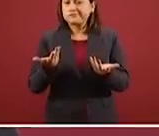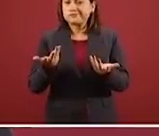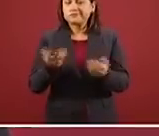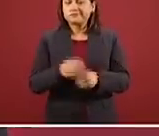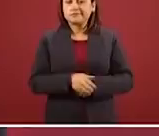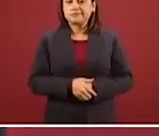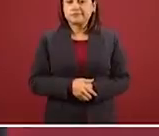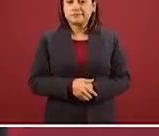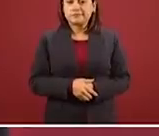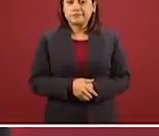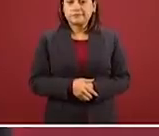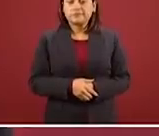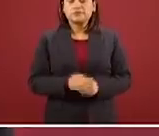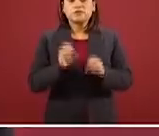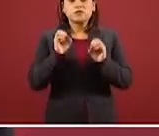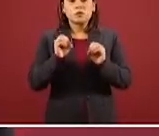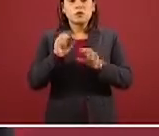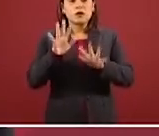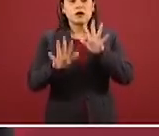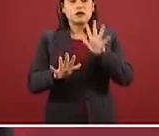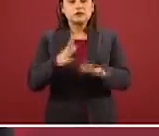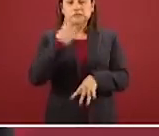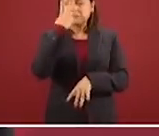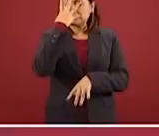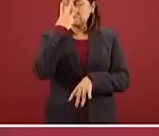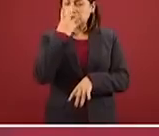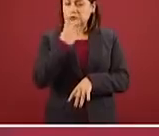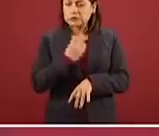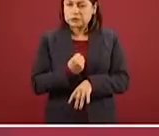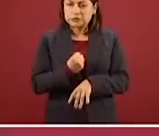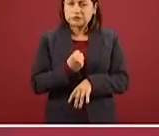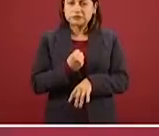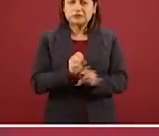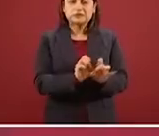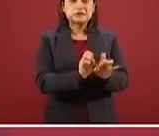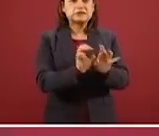cuando hay tristeza, pero bueno,